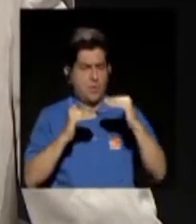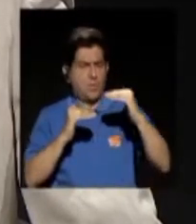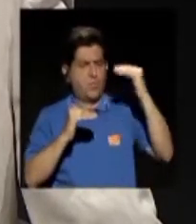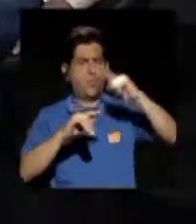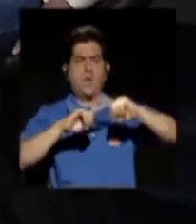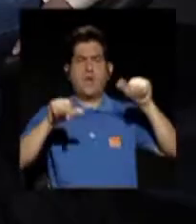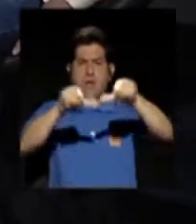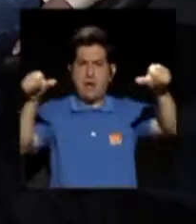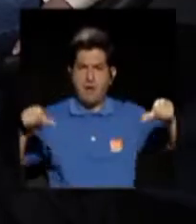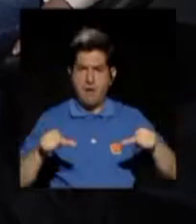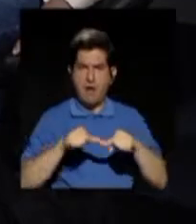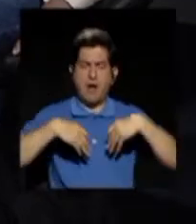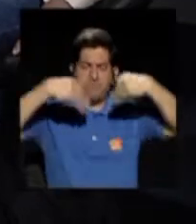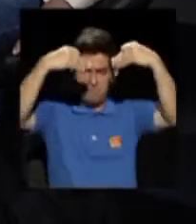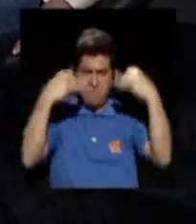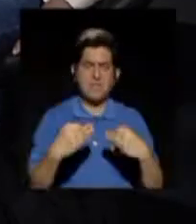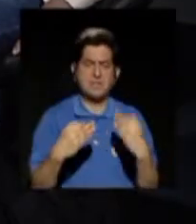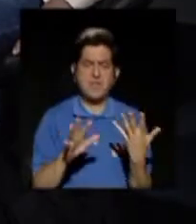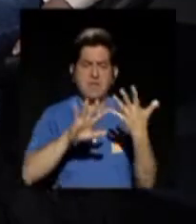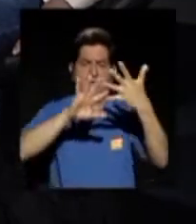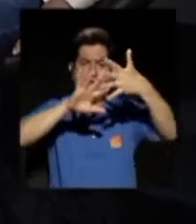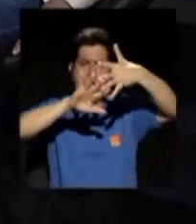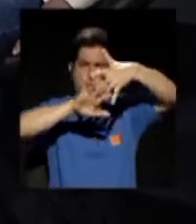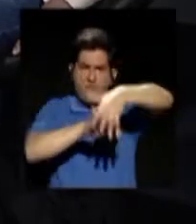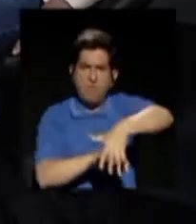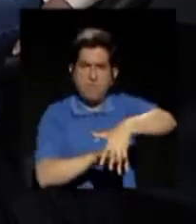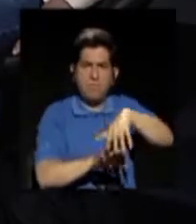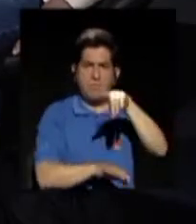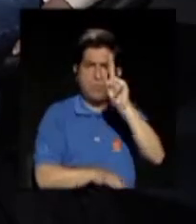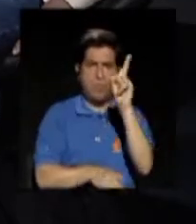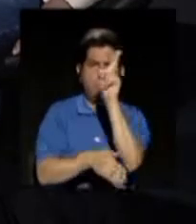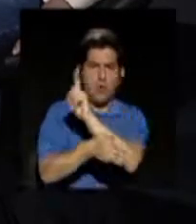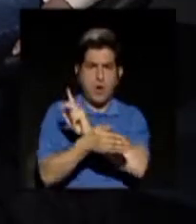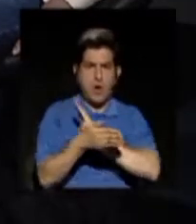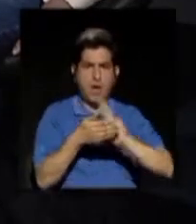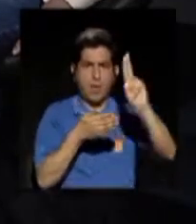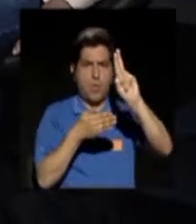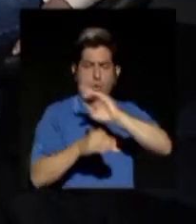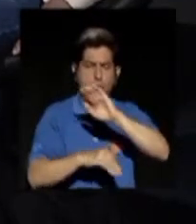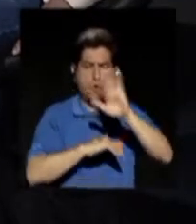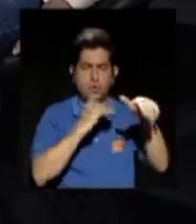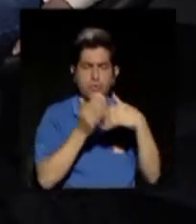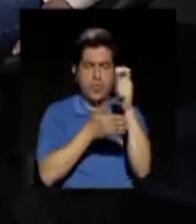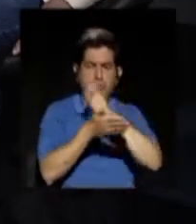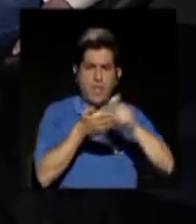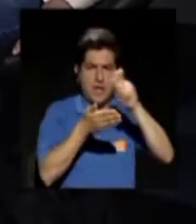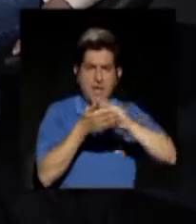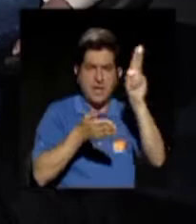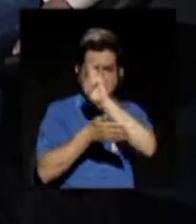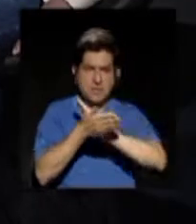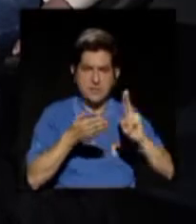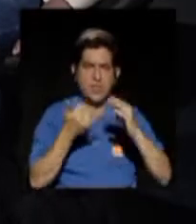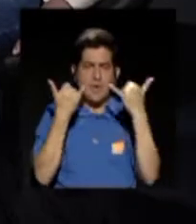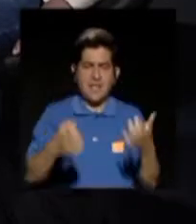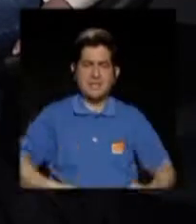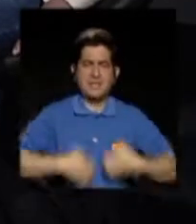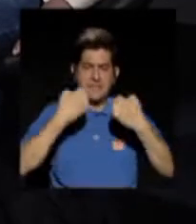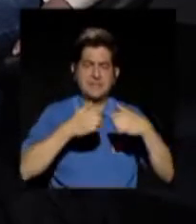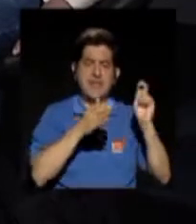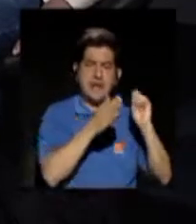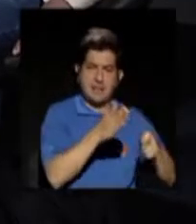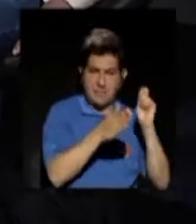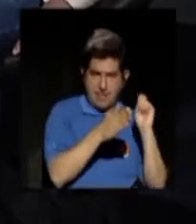distintas áreas, decide integrar en una universidad las escuelas universitarias que ya existían, es decir,